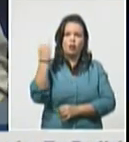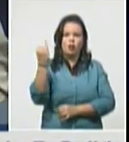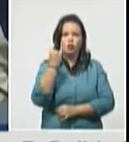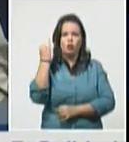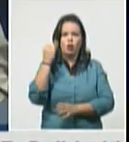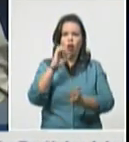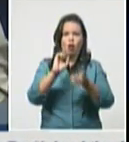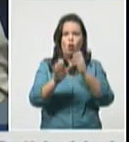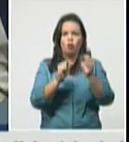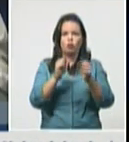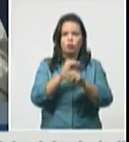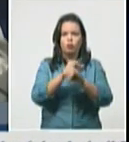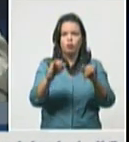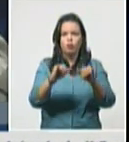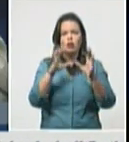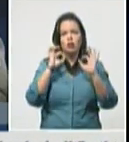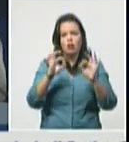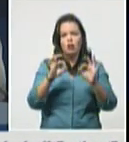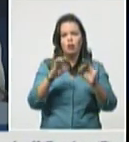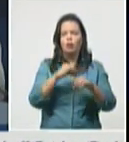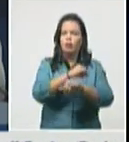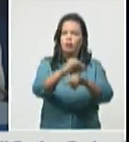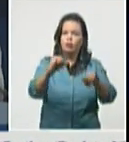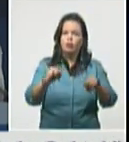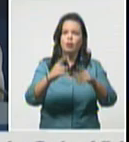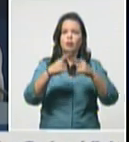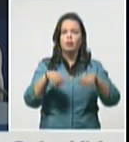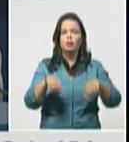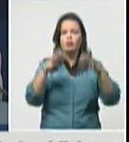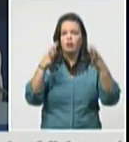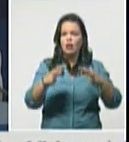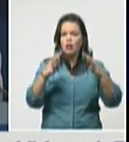a ir trayendo, pero que, como siempre decimos,